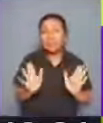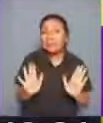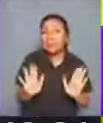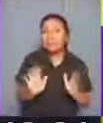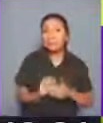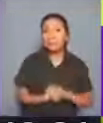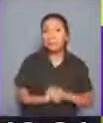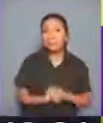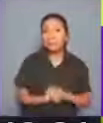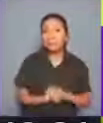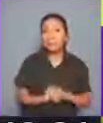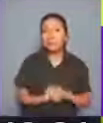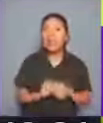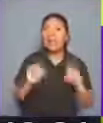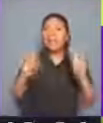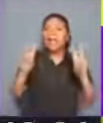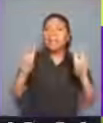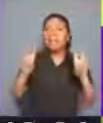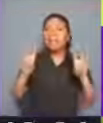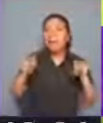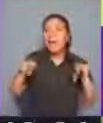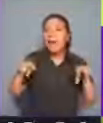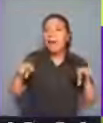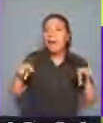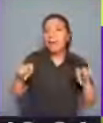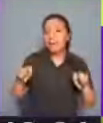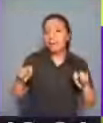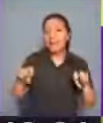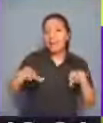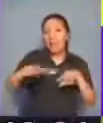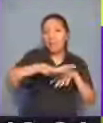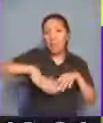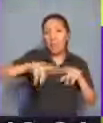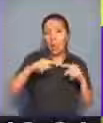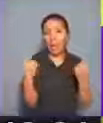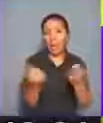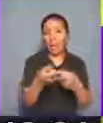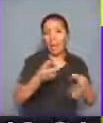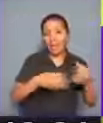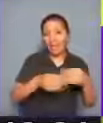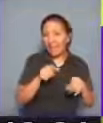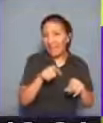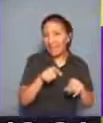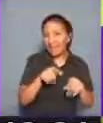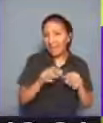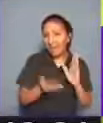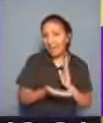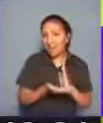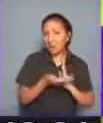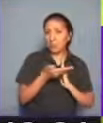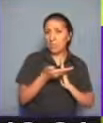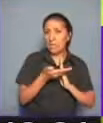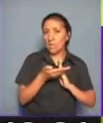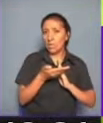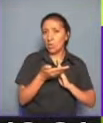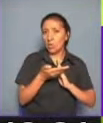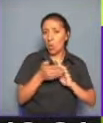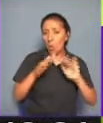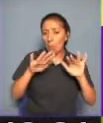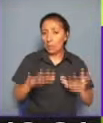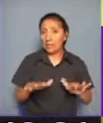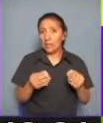no el tema del del alquiler del del espacio el comercio ha subido se ha